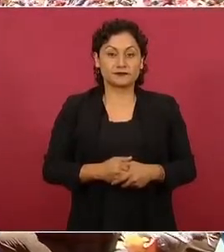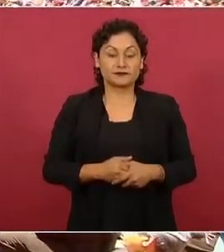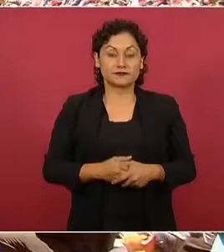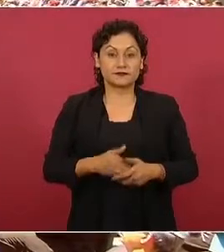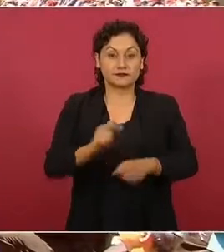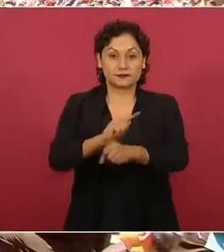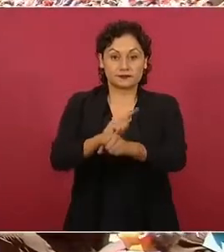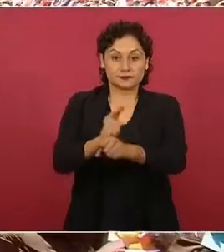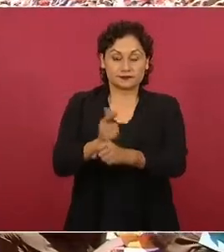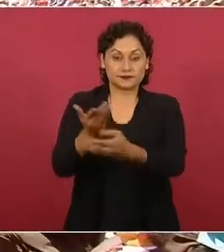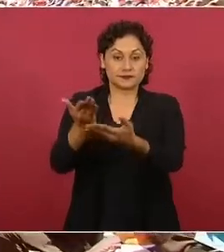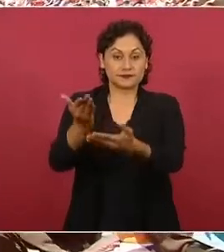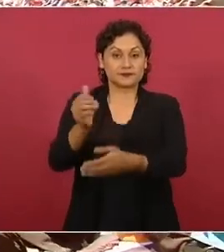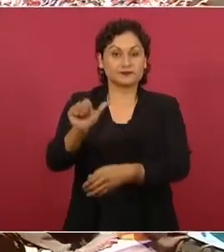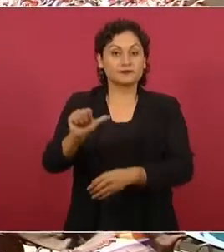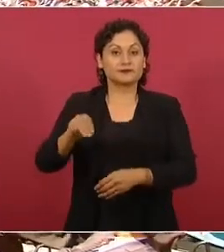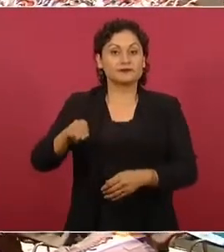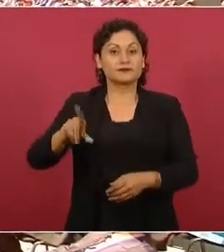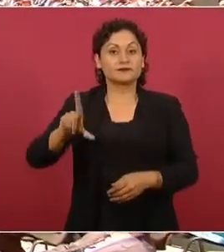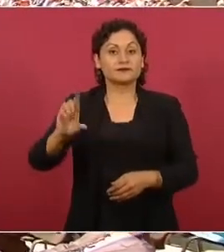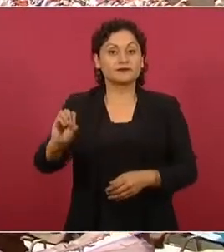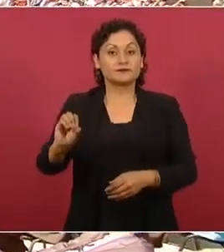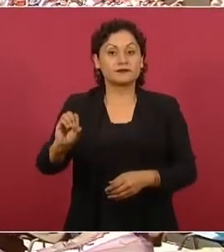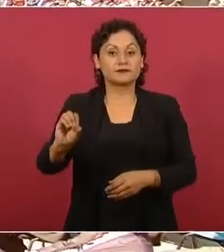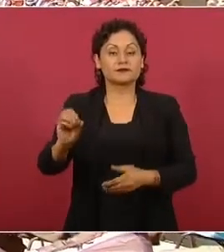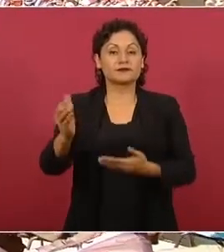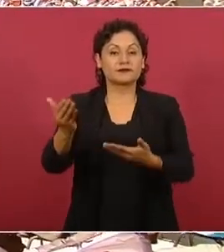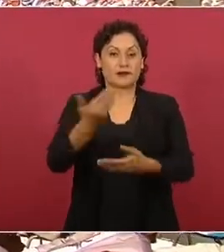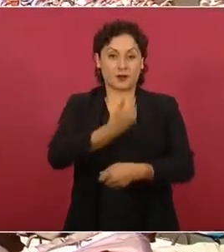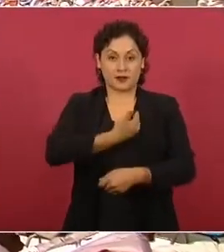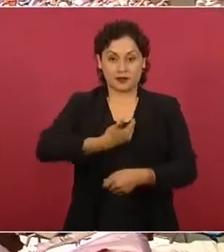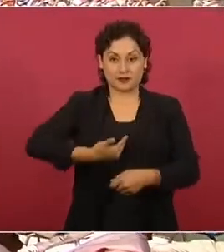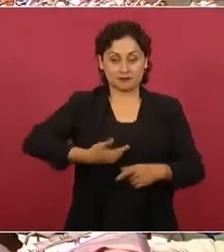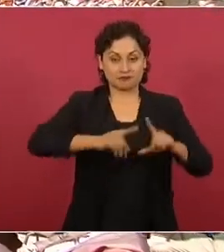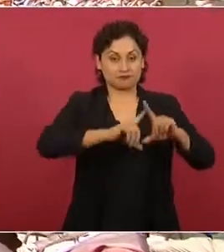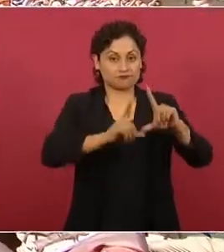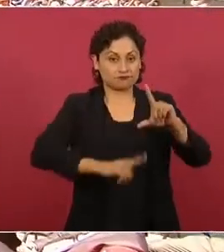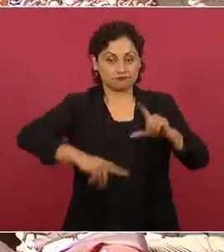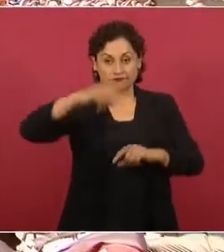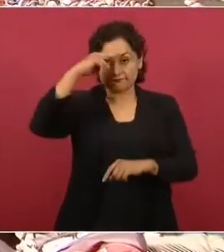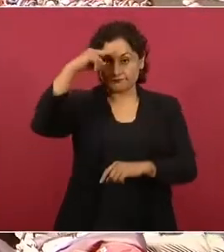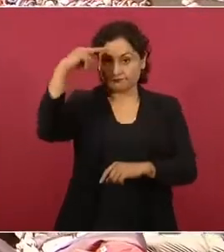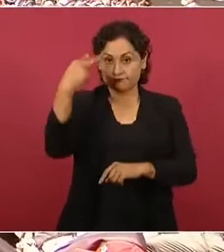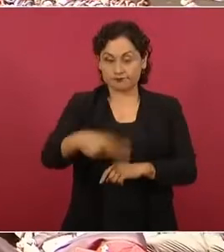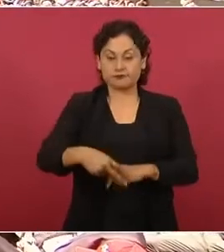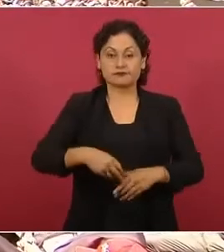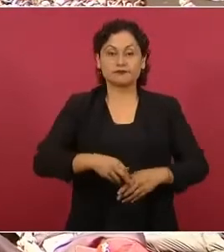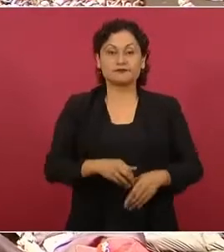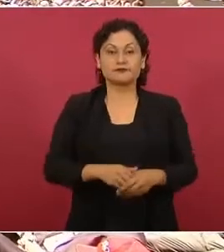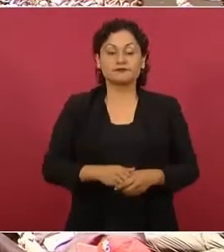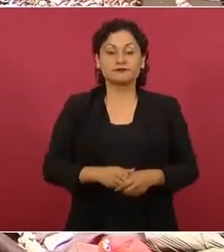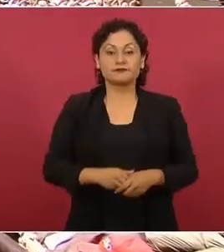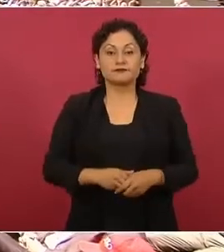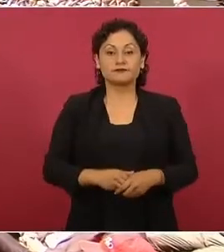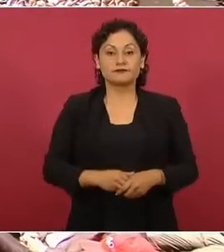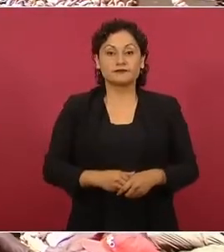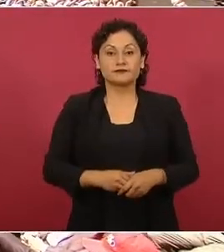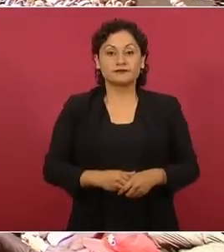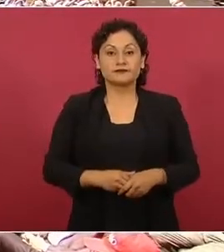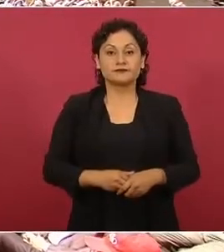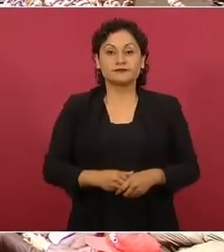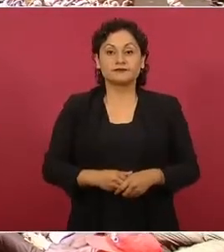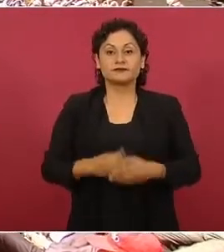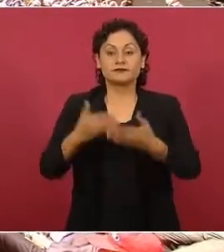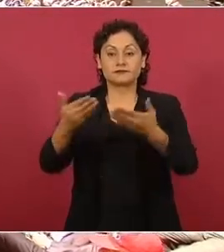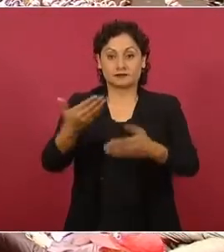Licenciado Andrés Manuel López Obrador, presidente constitucional de los Estados Unidos mexicanos, señor presidente